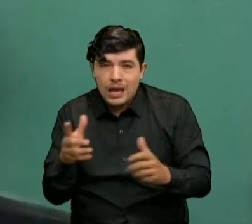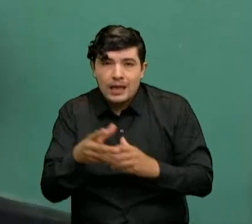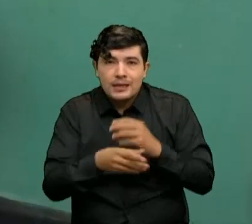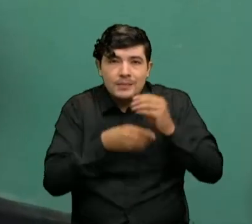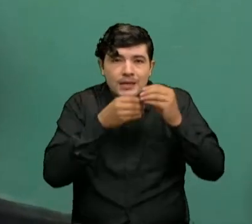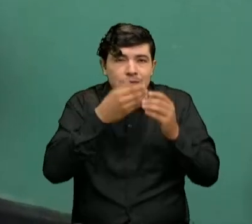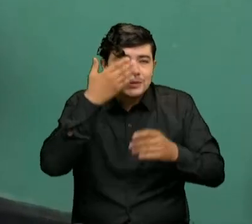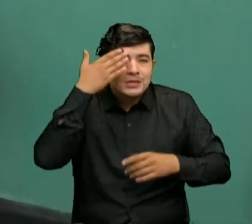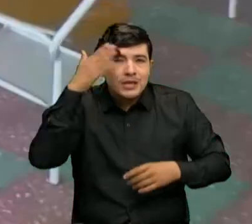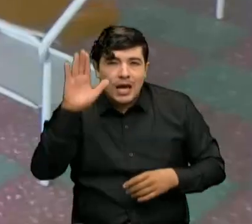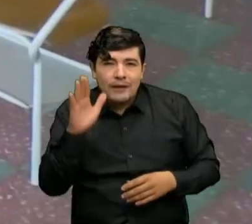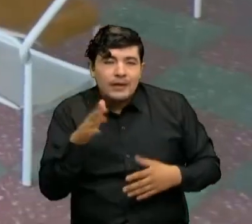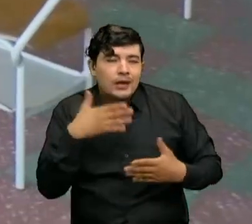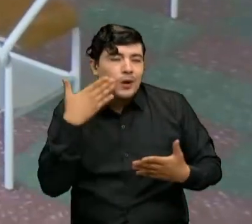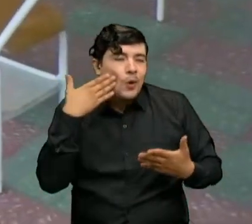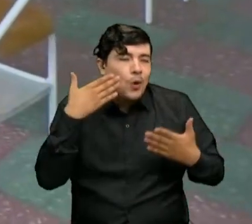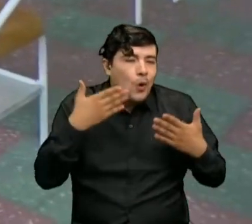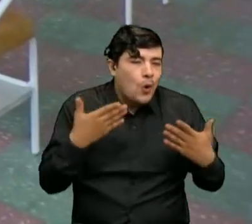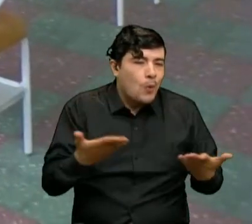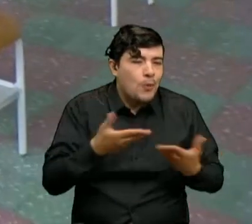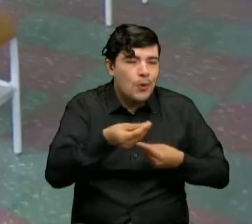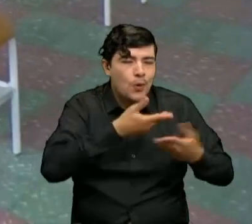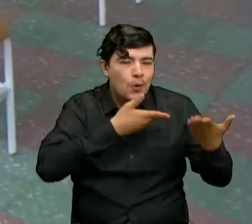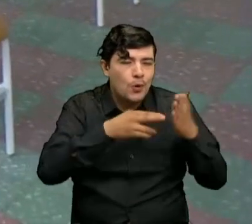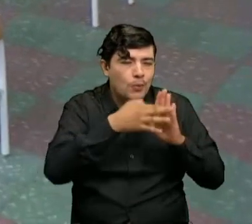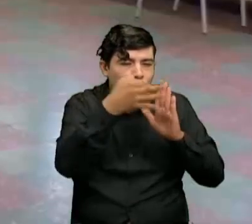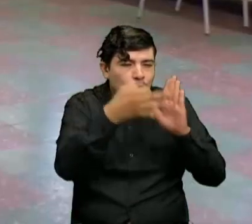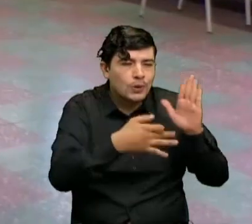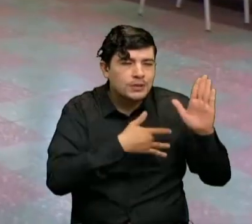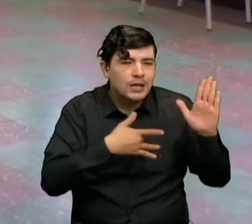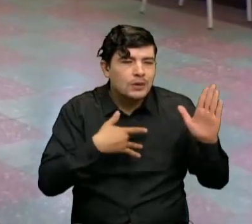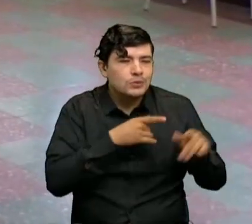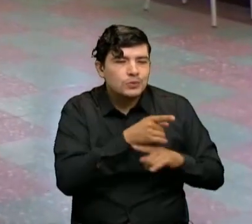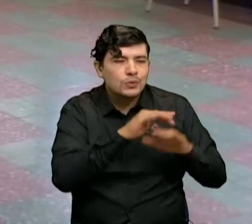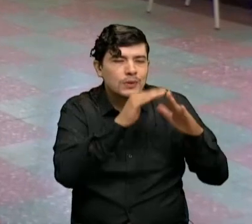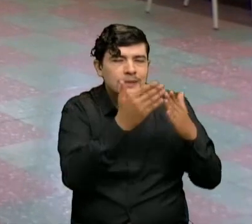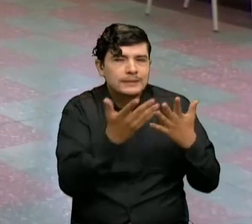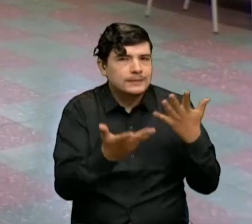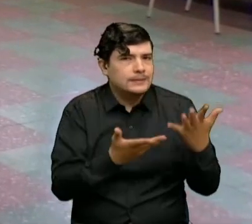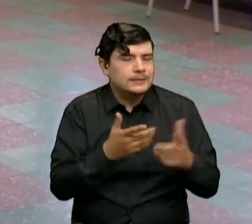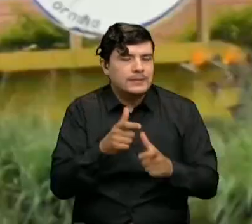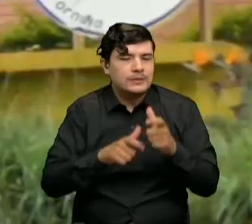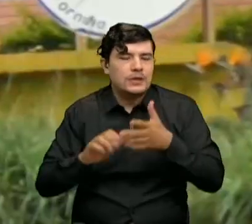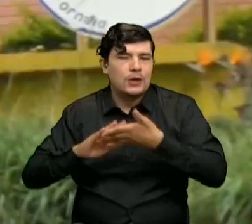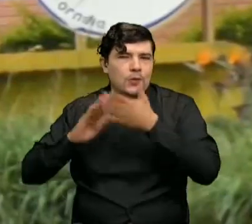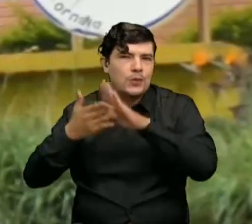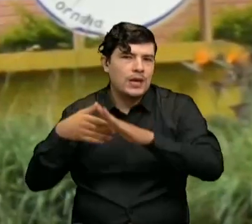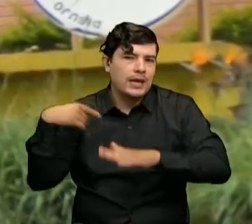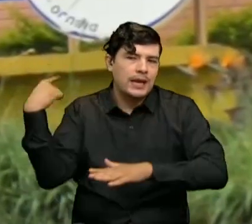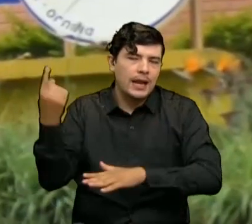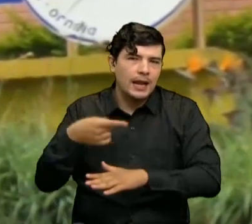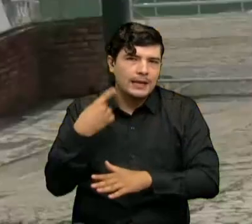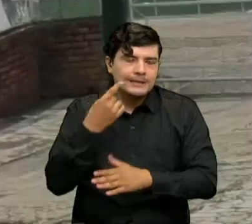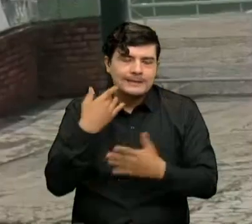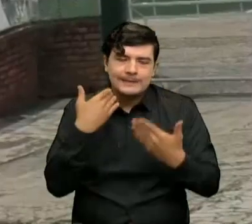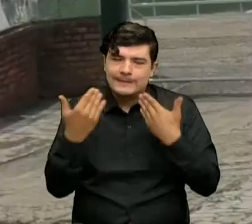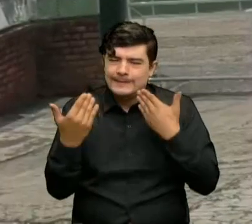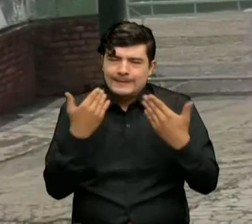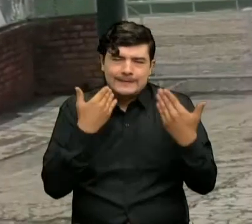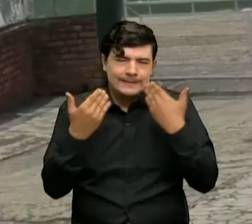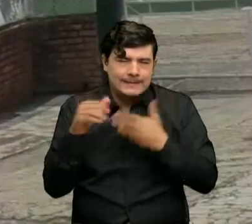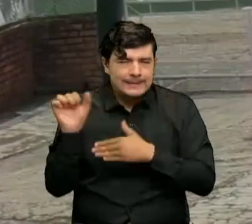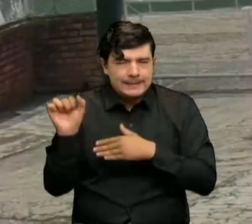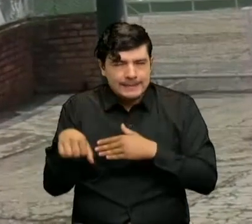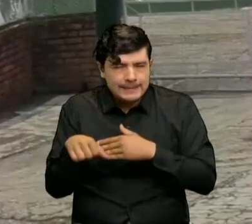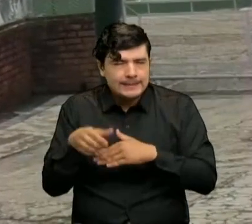aplicación de los protocolos de bioseguridad en los colegios y escuelas generan desconfianza entre la comunidad educativa para regresar a